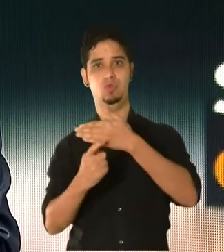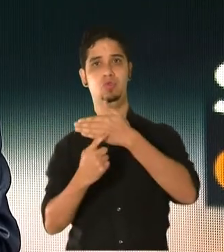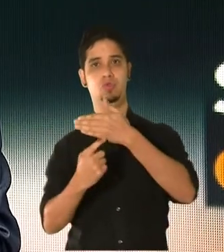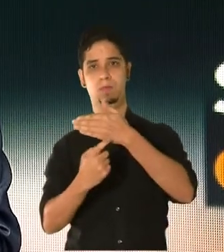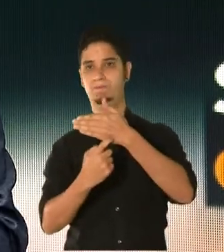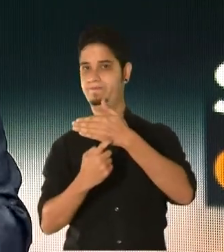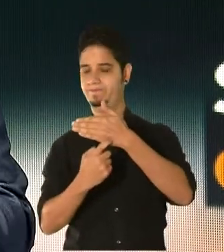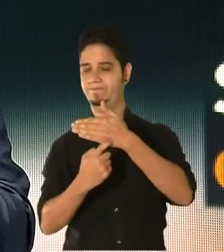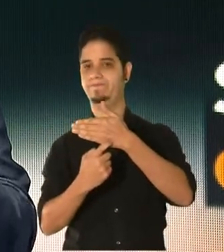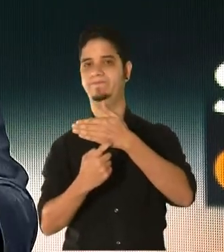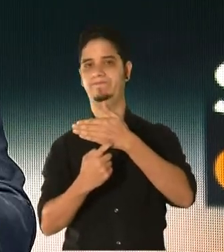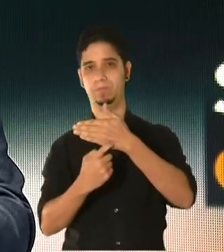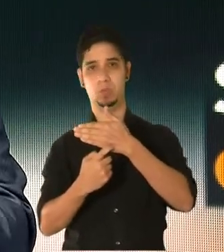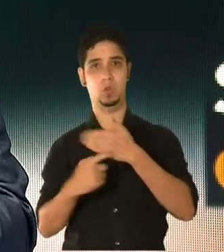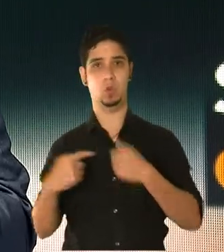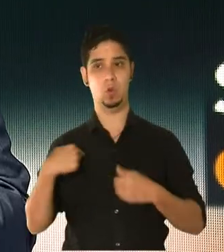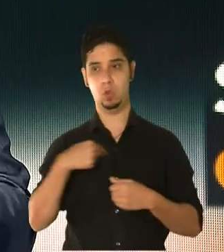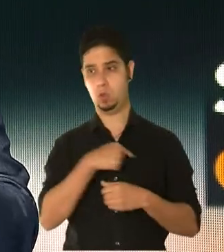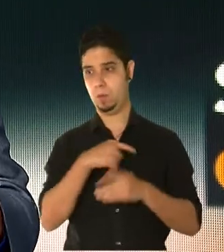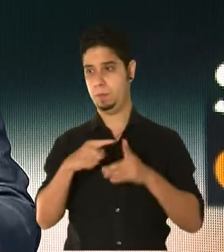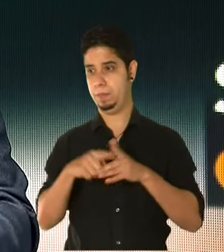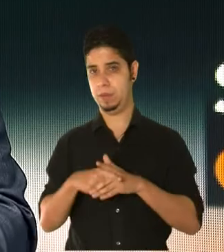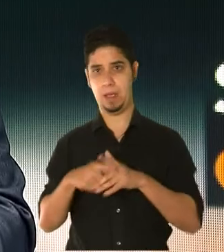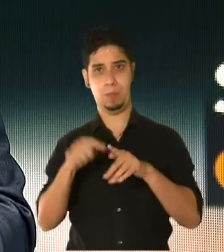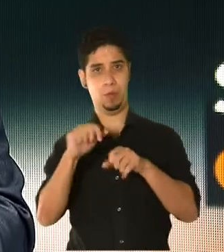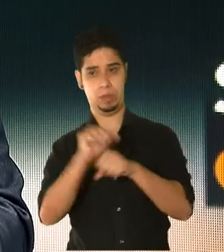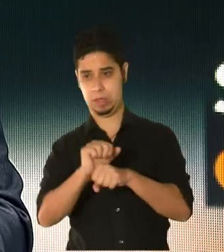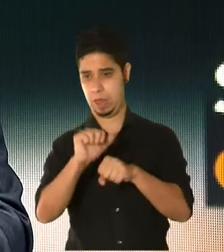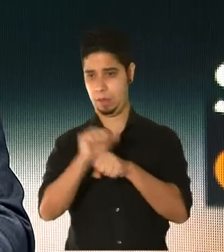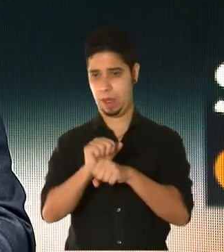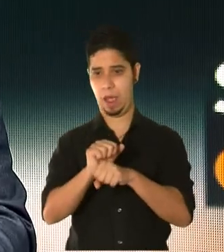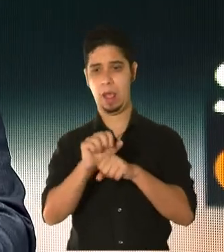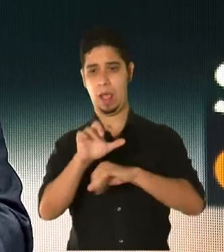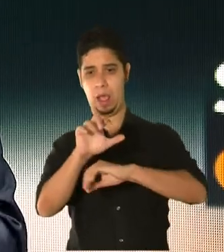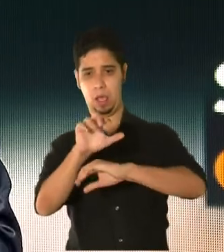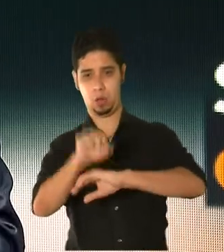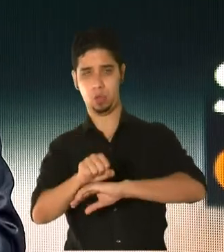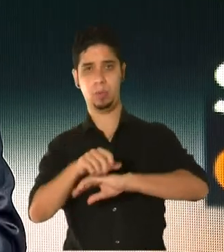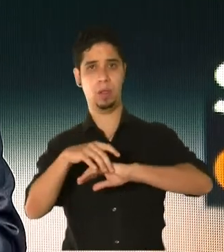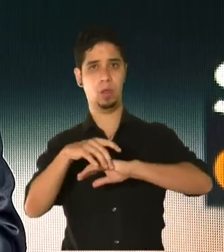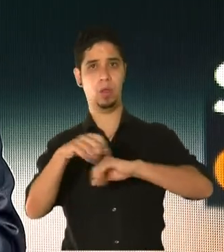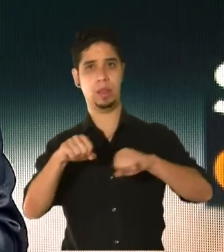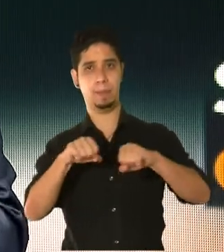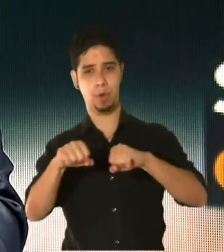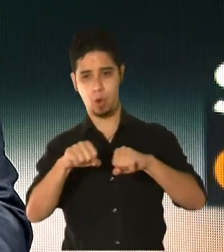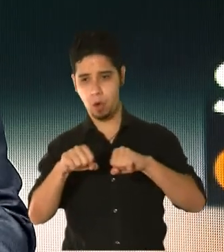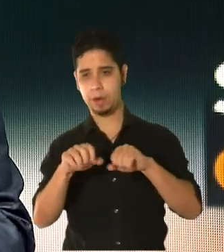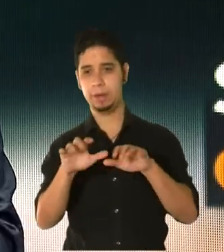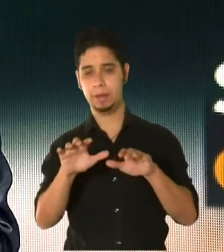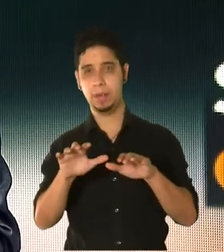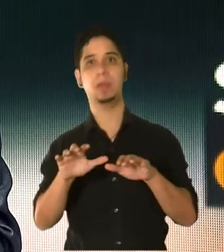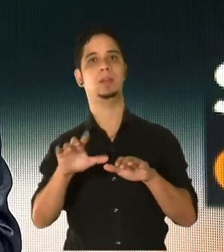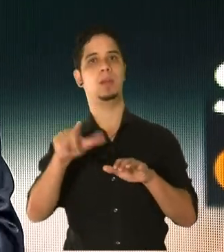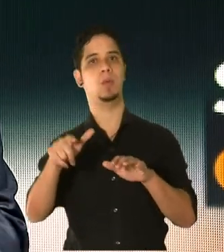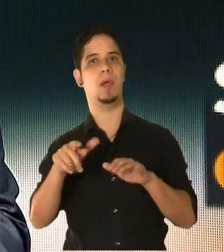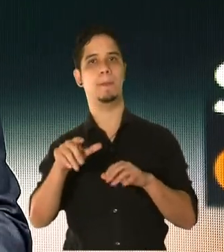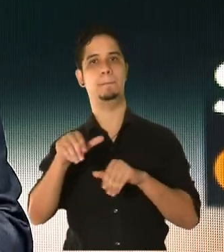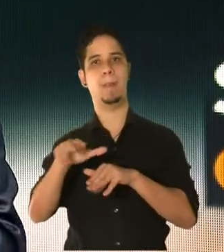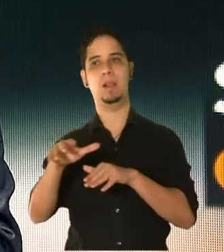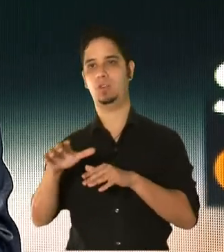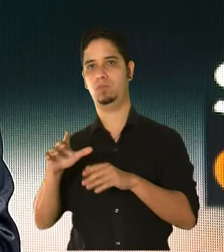puerto rico y ya que empezamos a tratar de acostumbrarnos los temblores y recuperar de los temblores pues llega la pandemia en marzo que